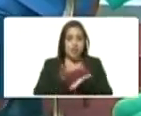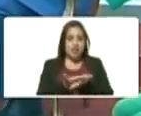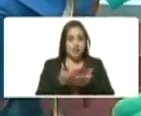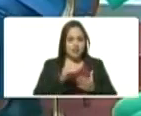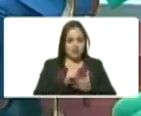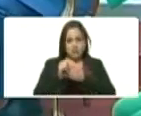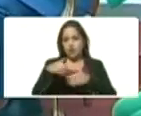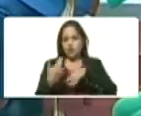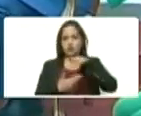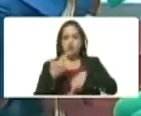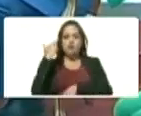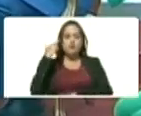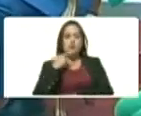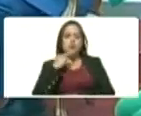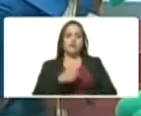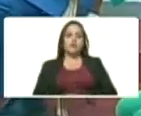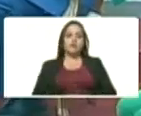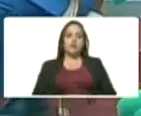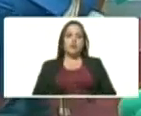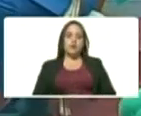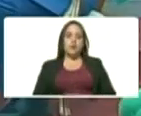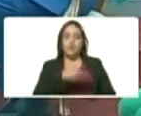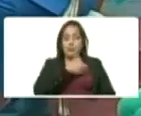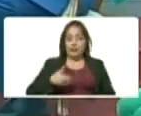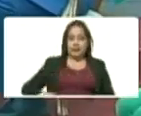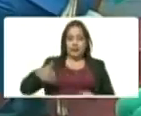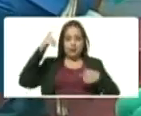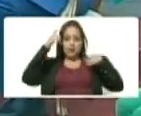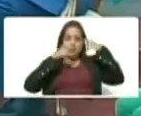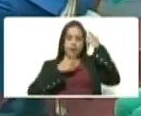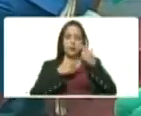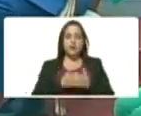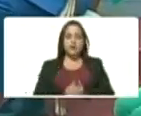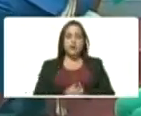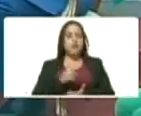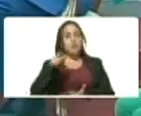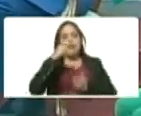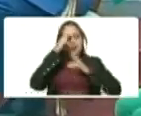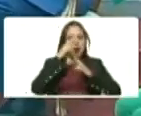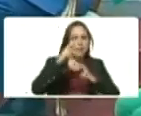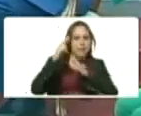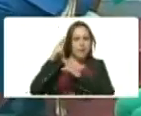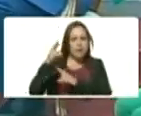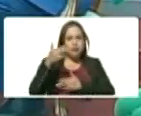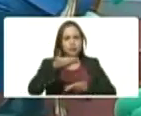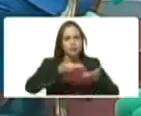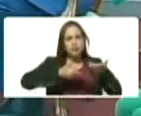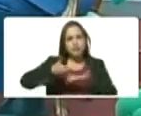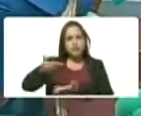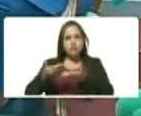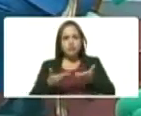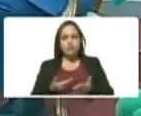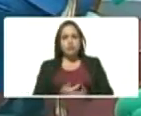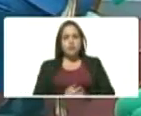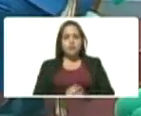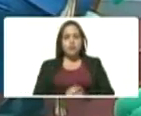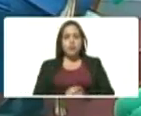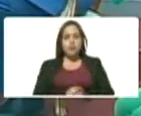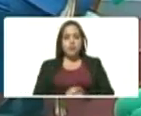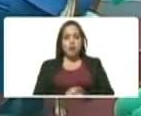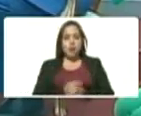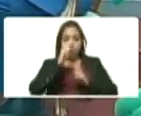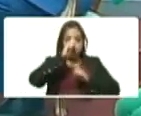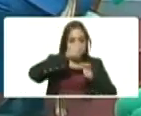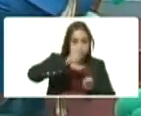Revolución Bolivariana, comandante supremo y eterno Hugo Chávez. Es el respeto mutuo, es el